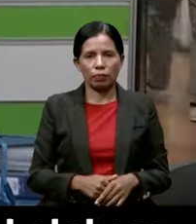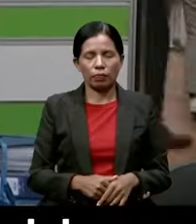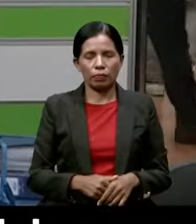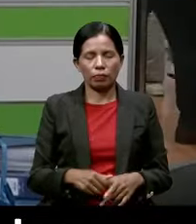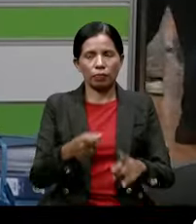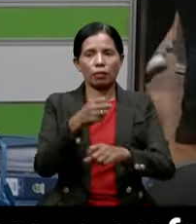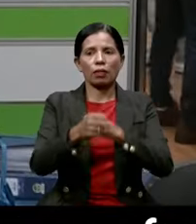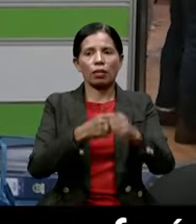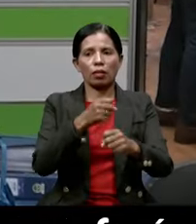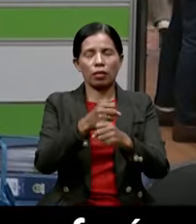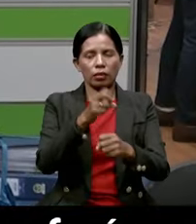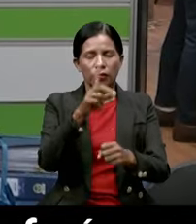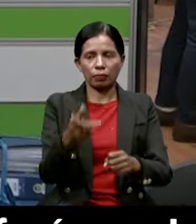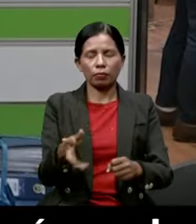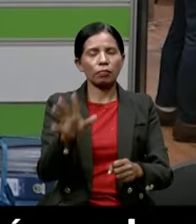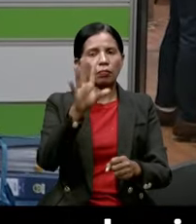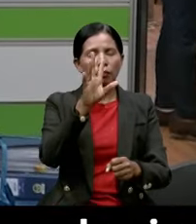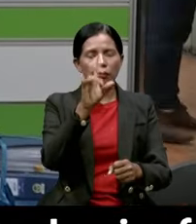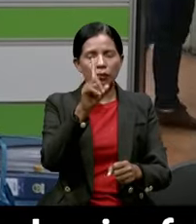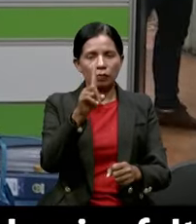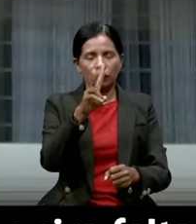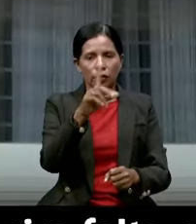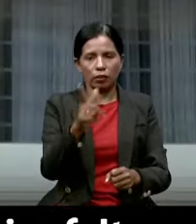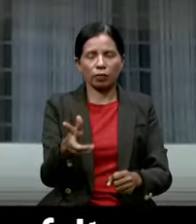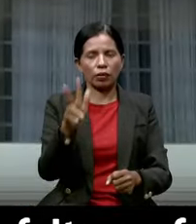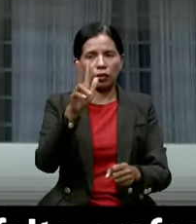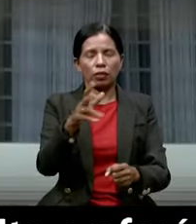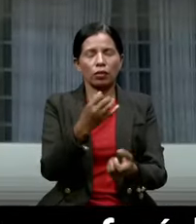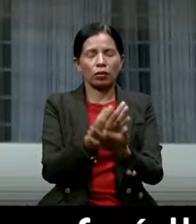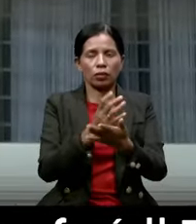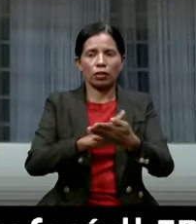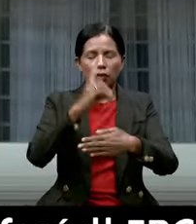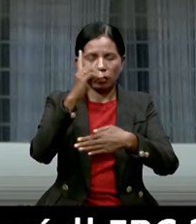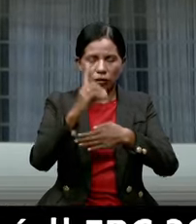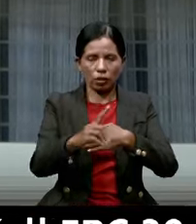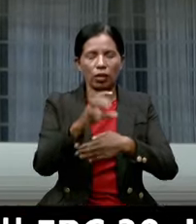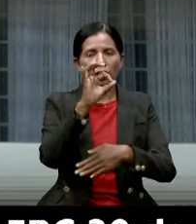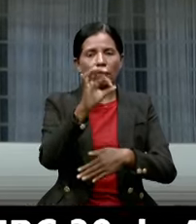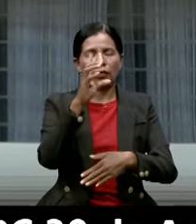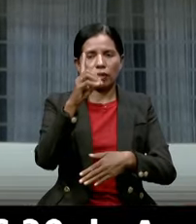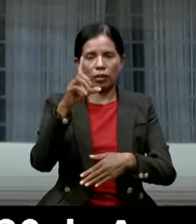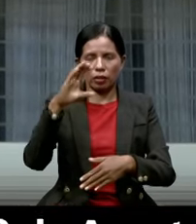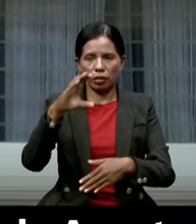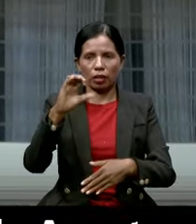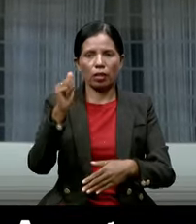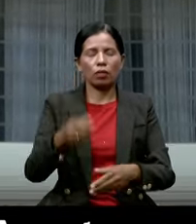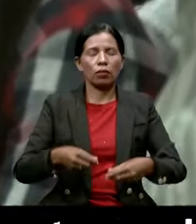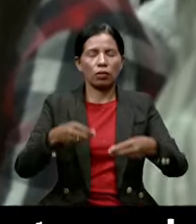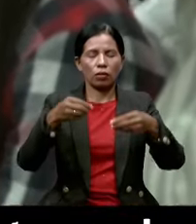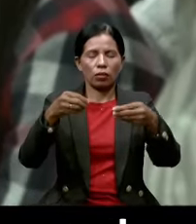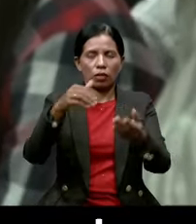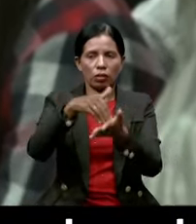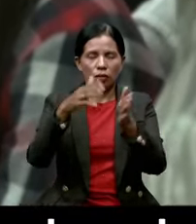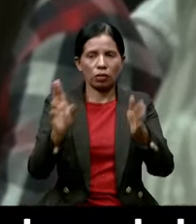Hose tina rihun rua rone senira, to tina rihun rua rone sentolo, Fundo de Desenvolvimento Capital Humano fornece una bolsa akbit ba